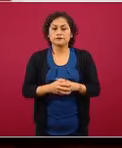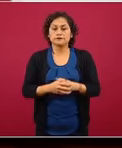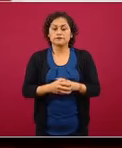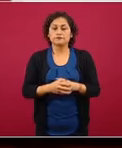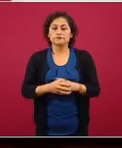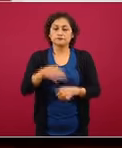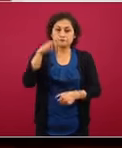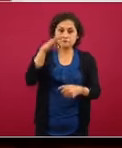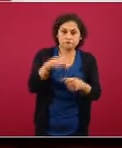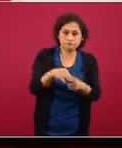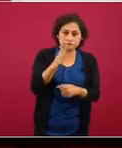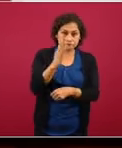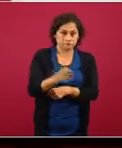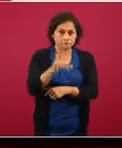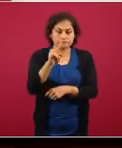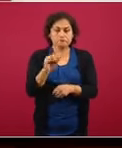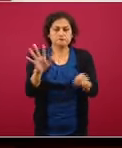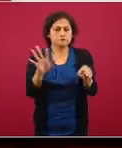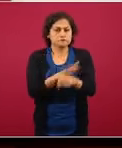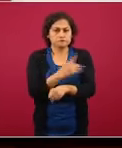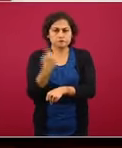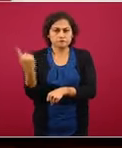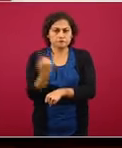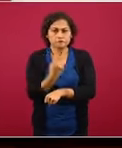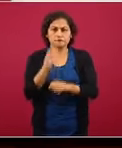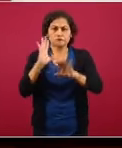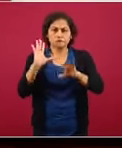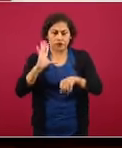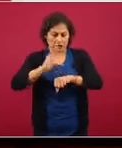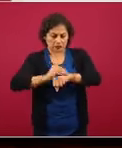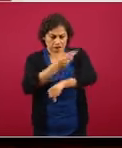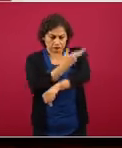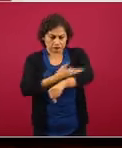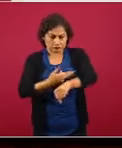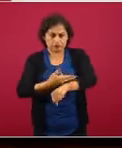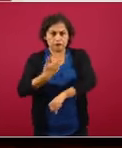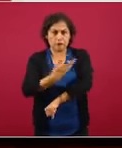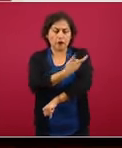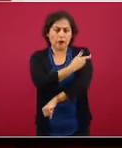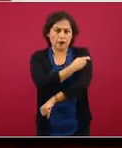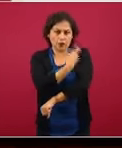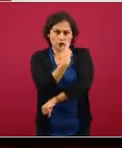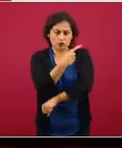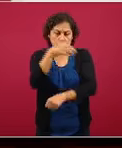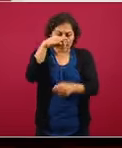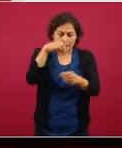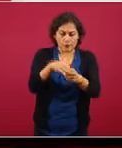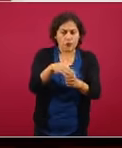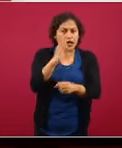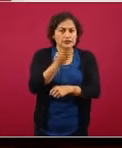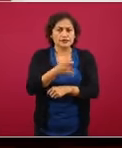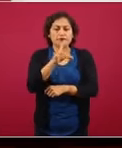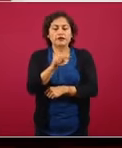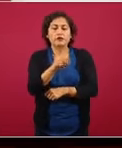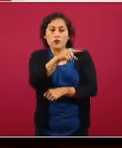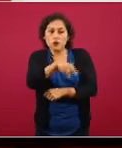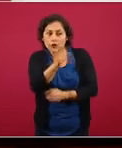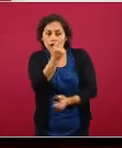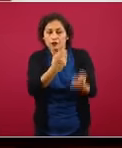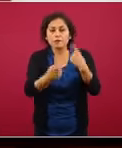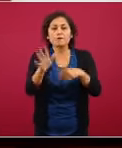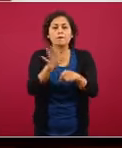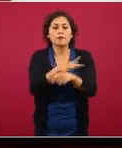o en la forma en que se autorizó en Estados Unidos la vacuna votan en contra?